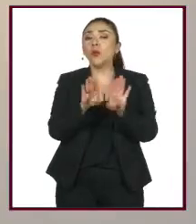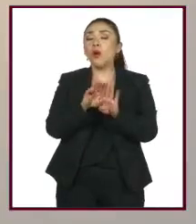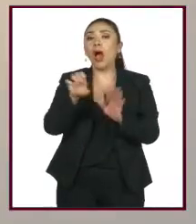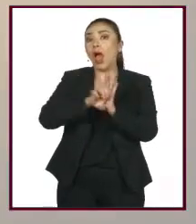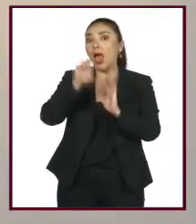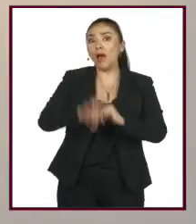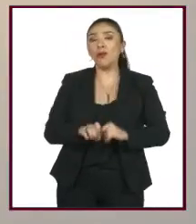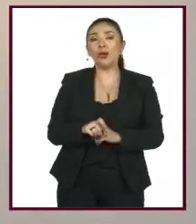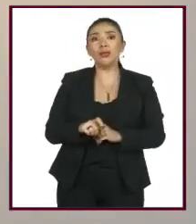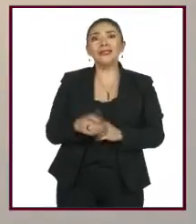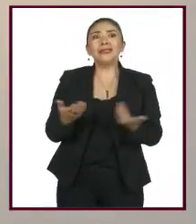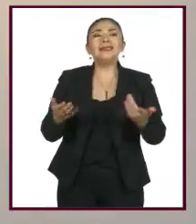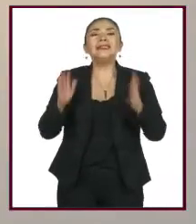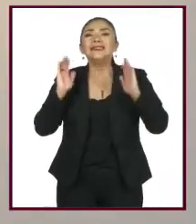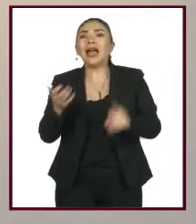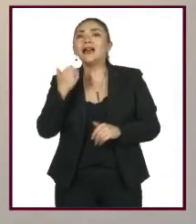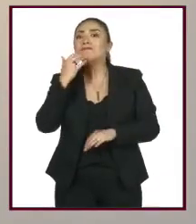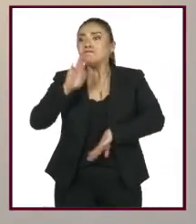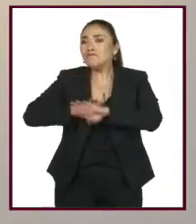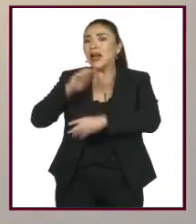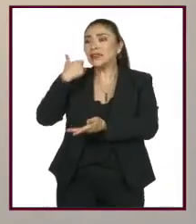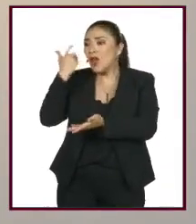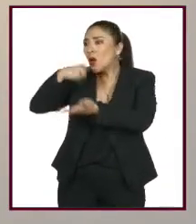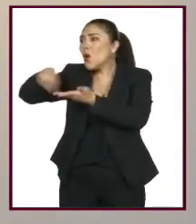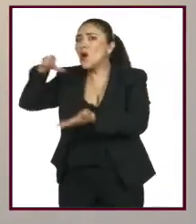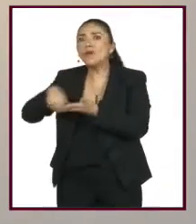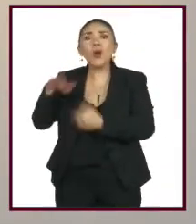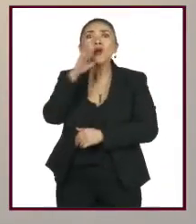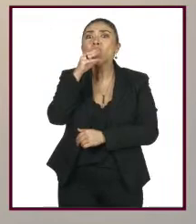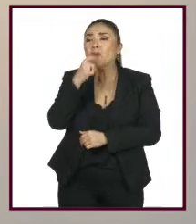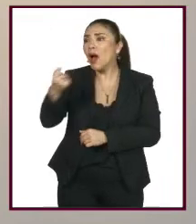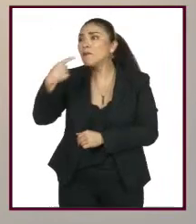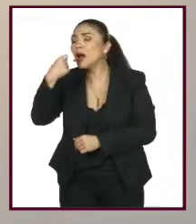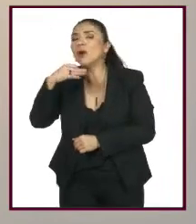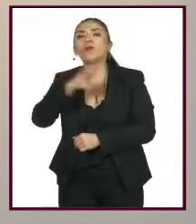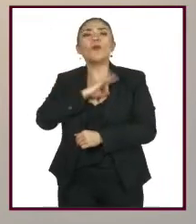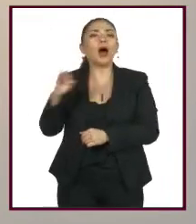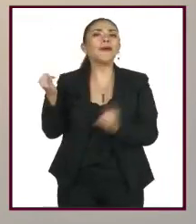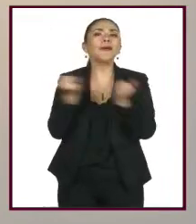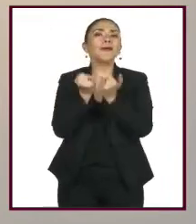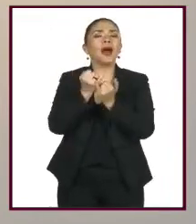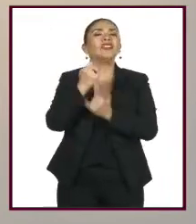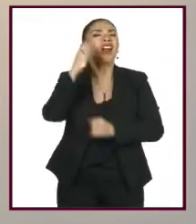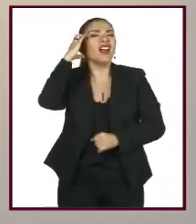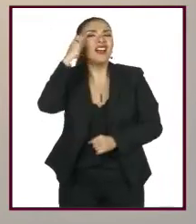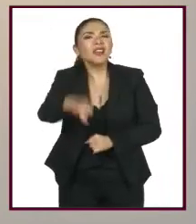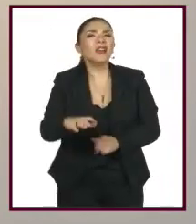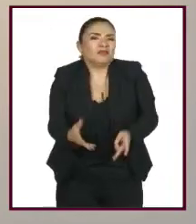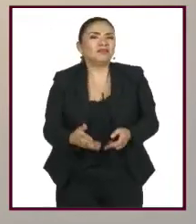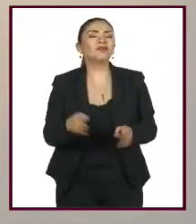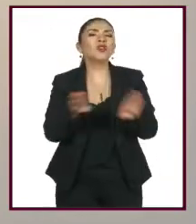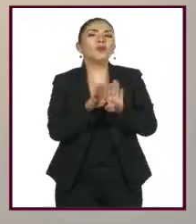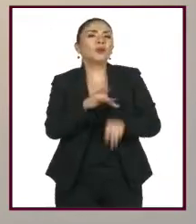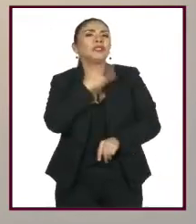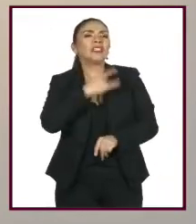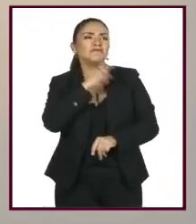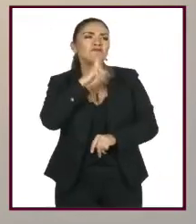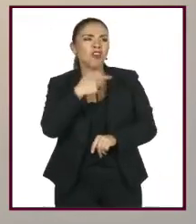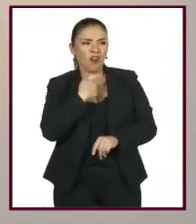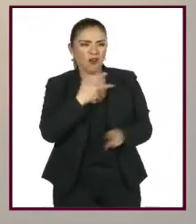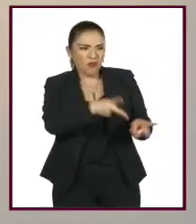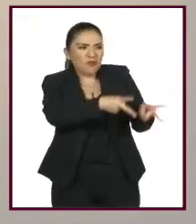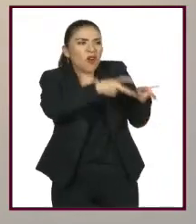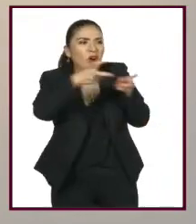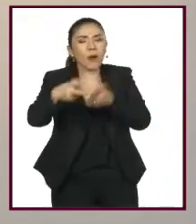consumir, al no poder conseguir esta sustancia, que puedan caer en conductas delictivas para conseguir dinero